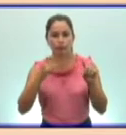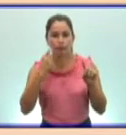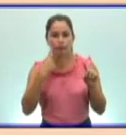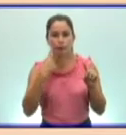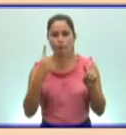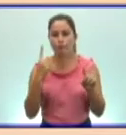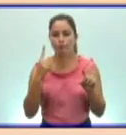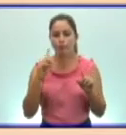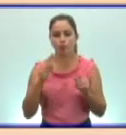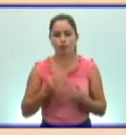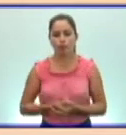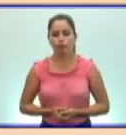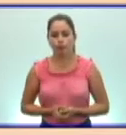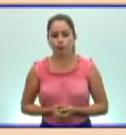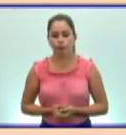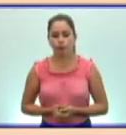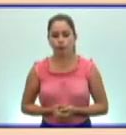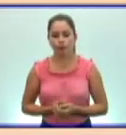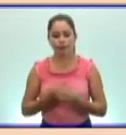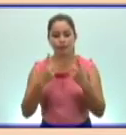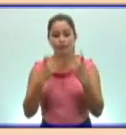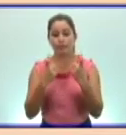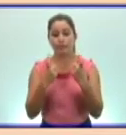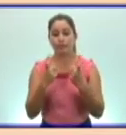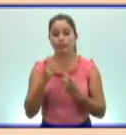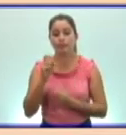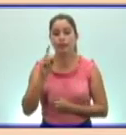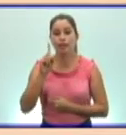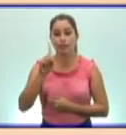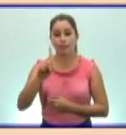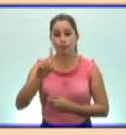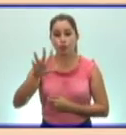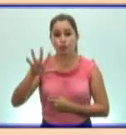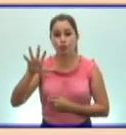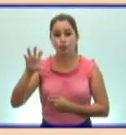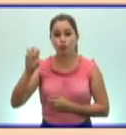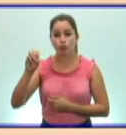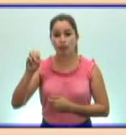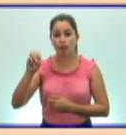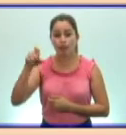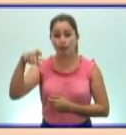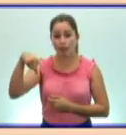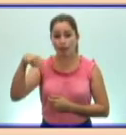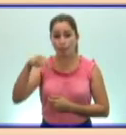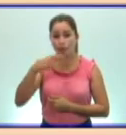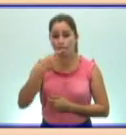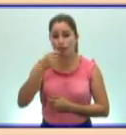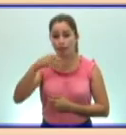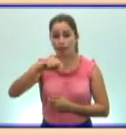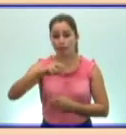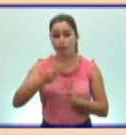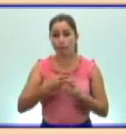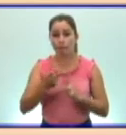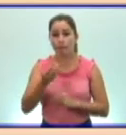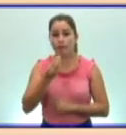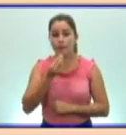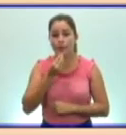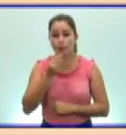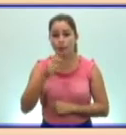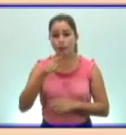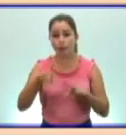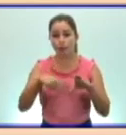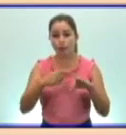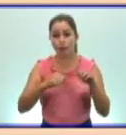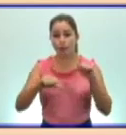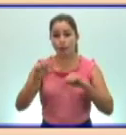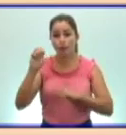que se necesitarían 150 gramos de esta sal para poder preparar una disolución saturada a